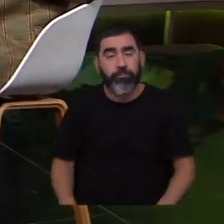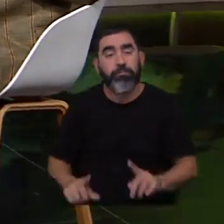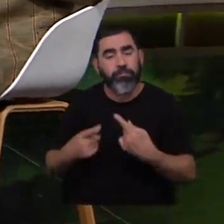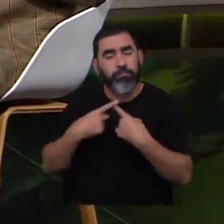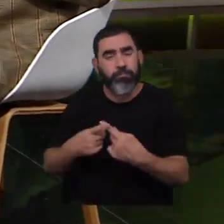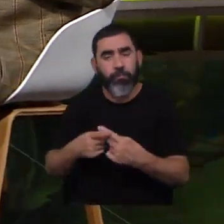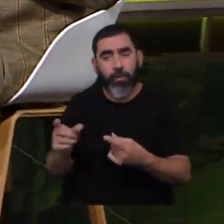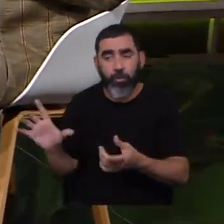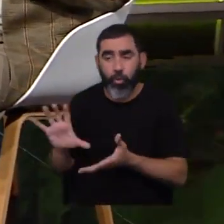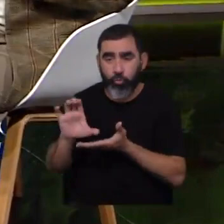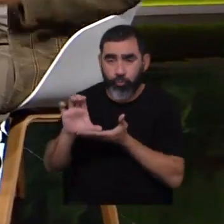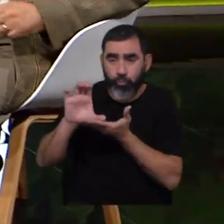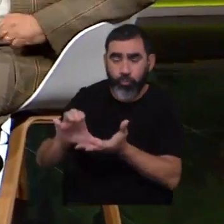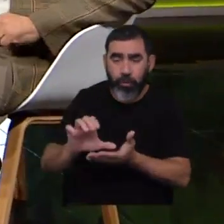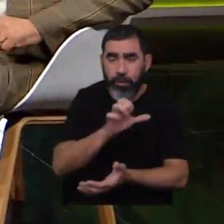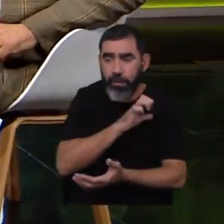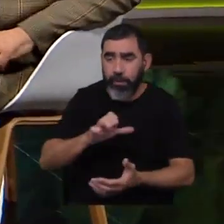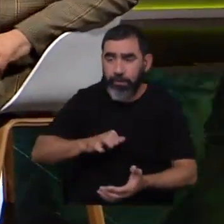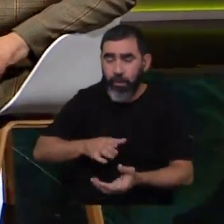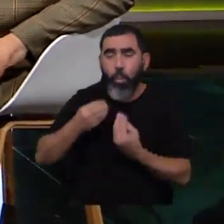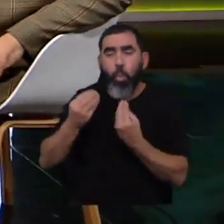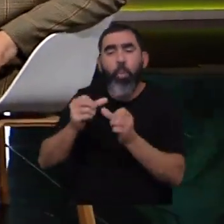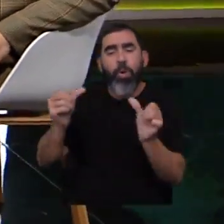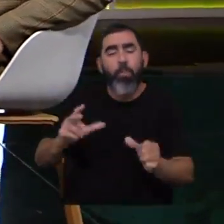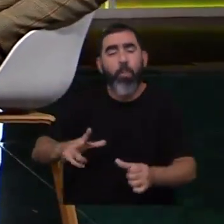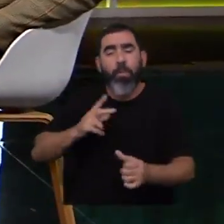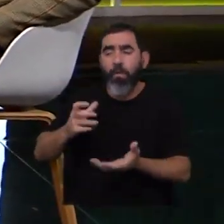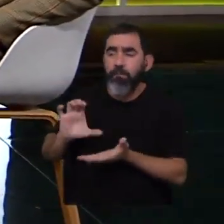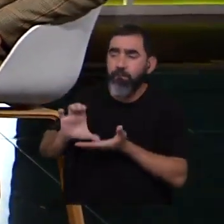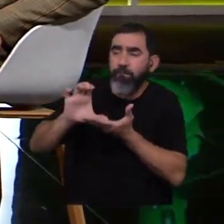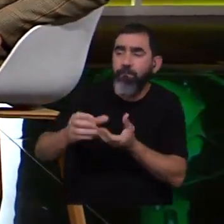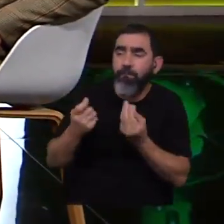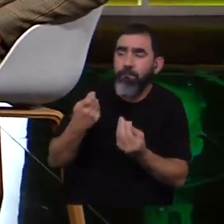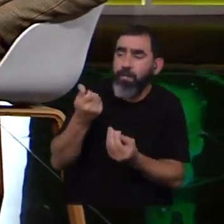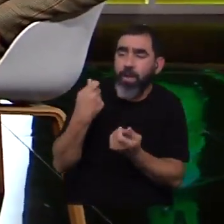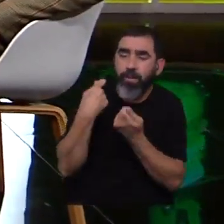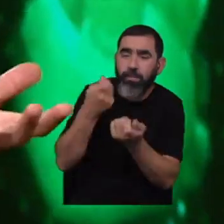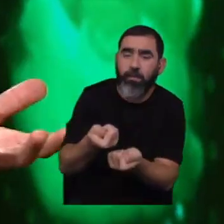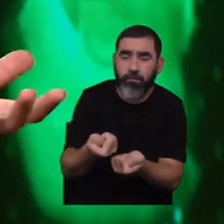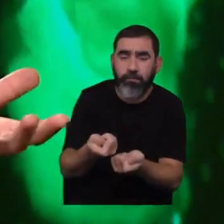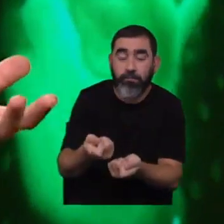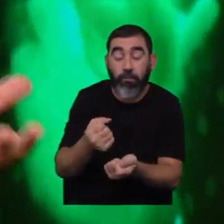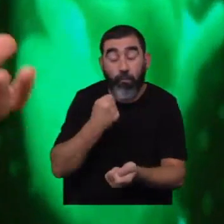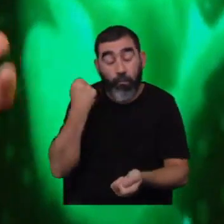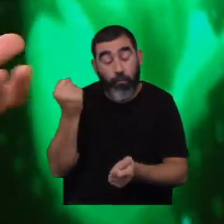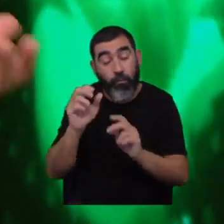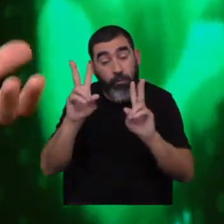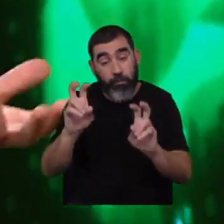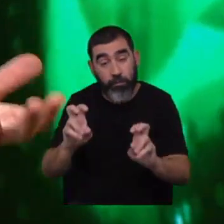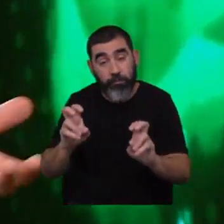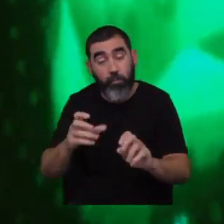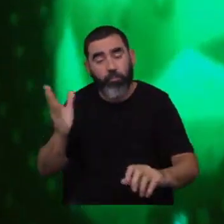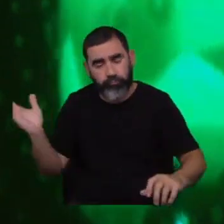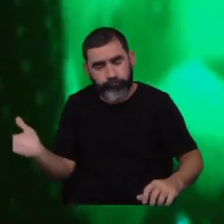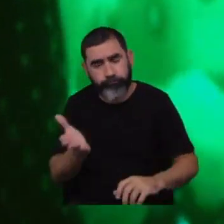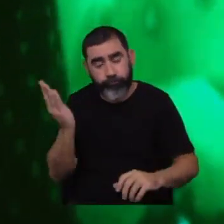si toda la inversión en ciencia tiene que ser del Estado, cómo hacemos que el privado invierta. Y me da la impresión que en esto, que es clave, insisto, porque hay mucha producción de